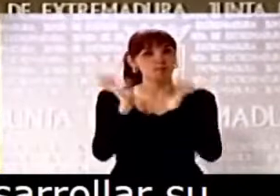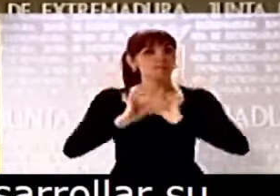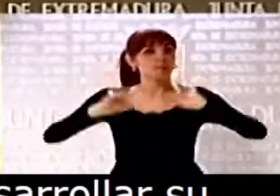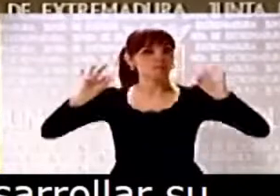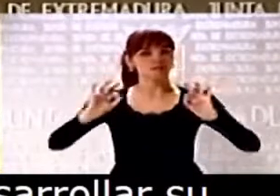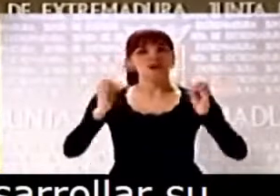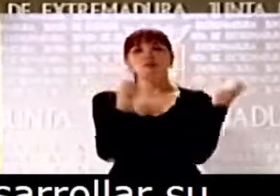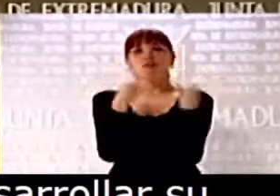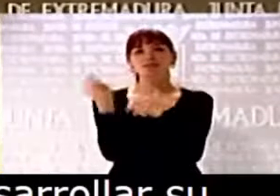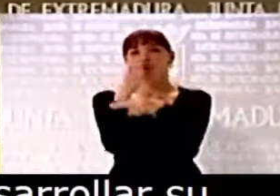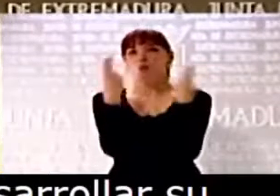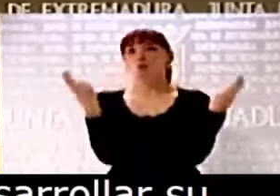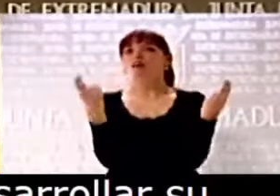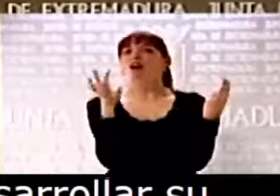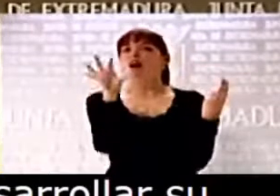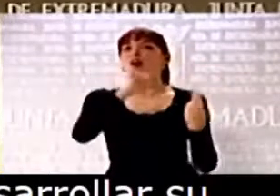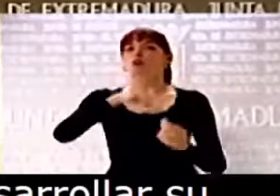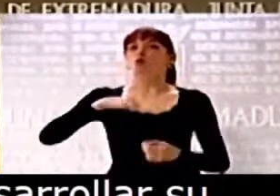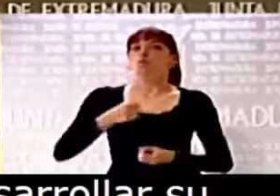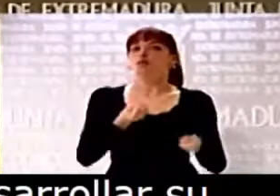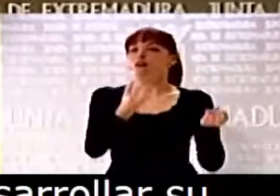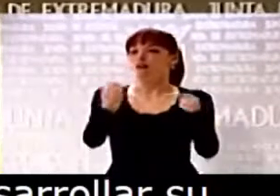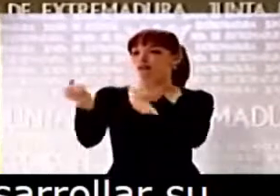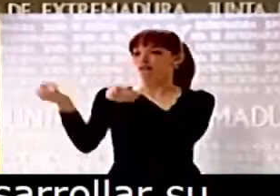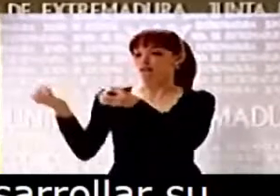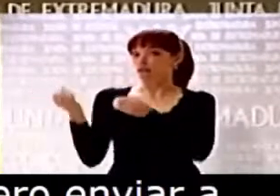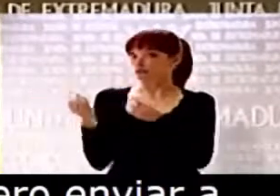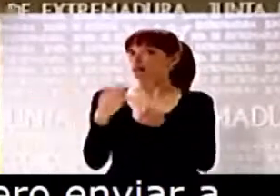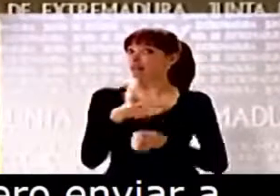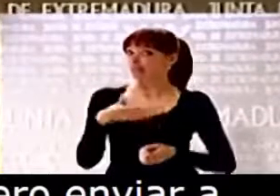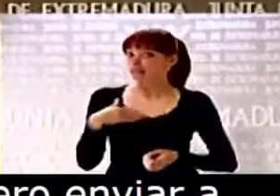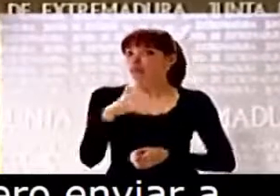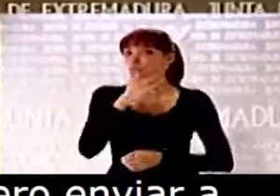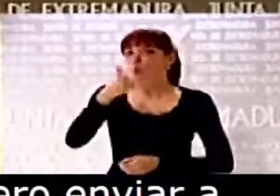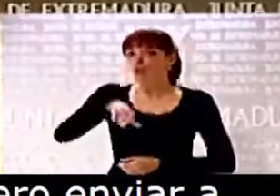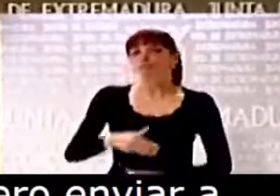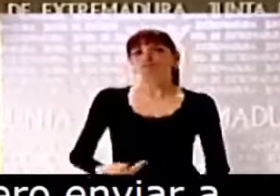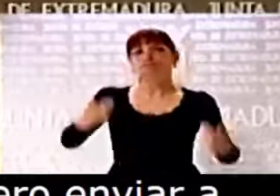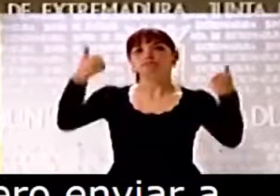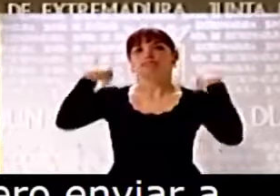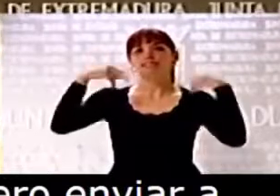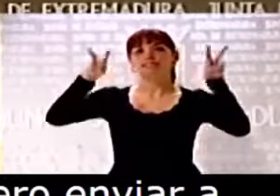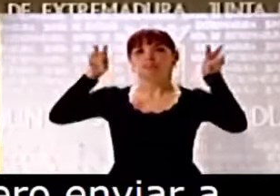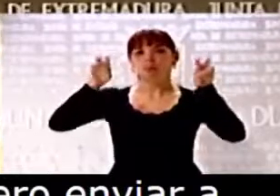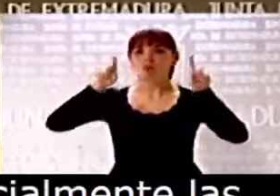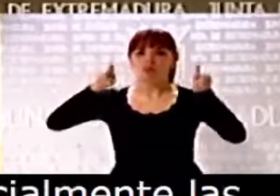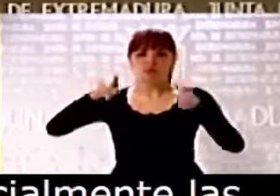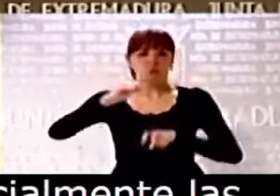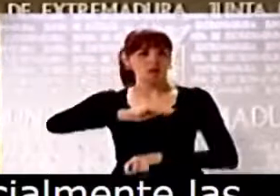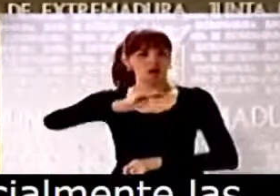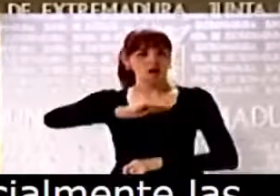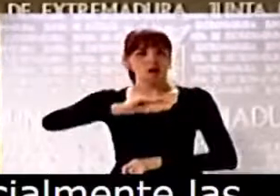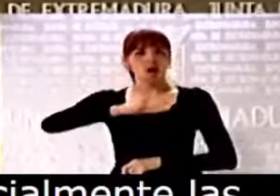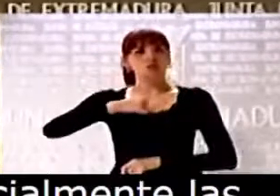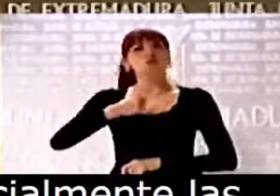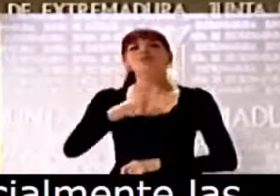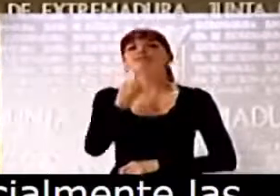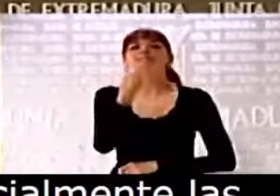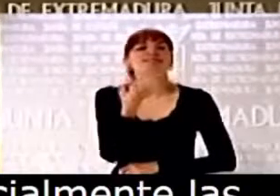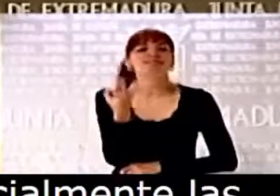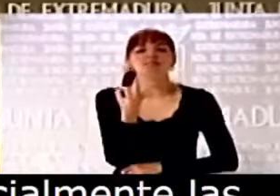las administraciones públicas autonómicas, que son quienes tienen muchas competencias en materia de educación, y es que